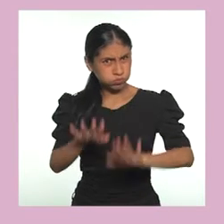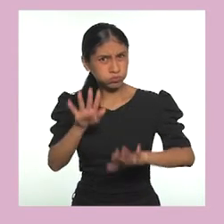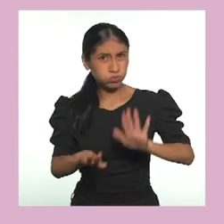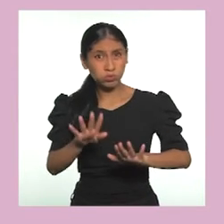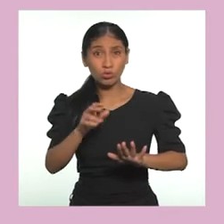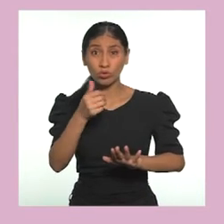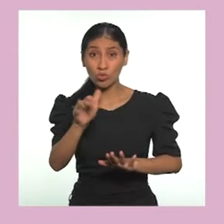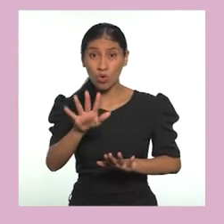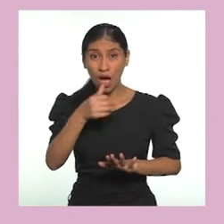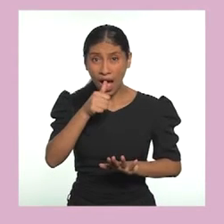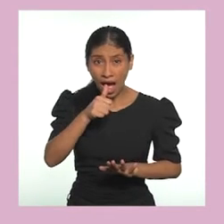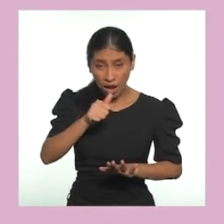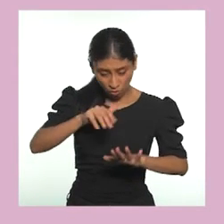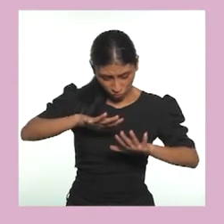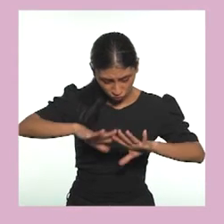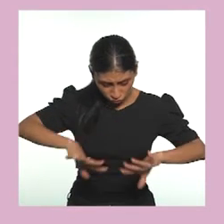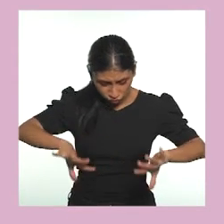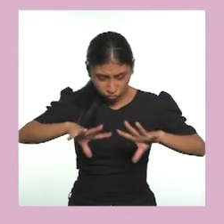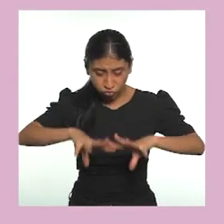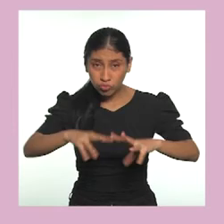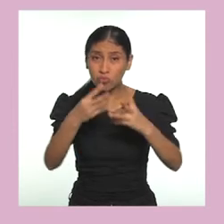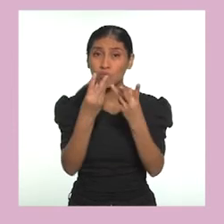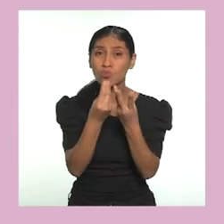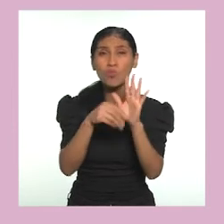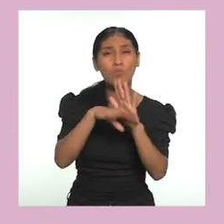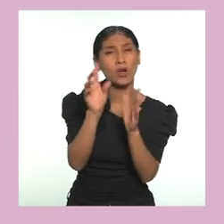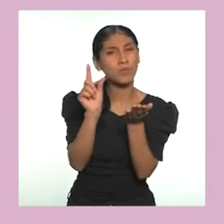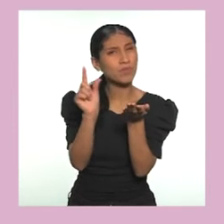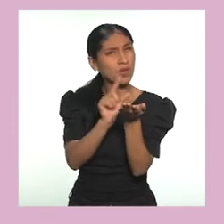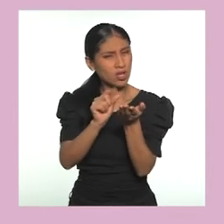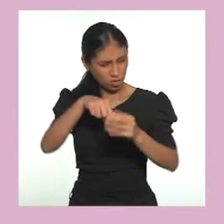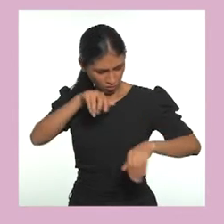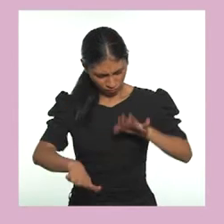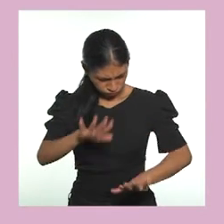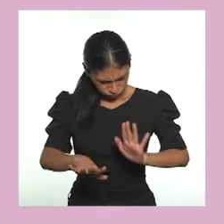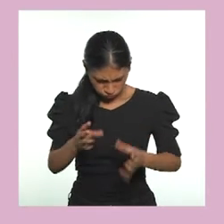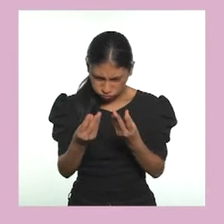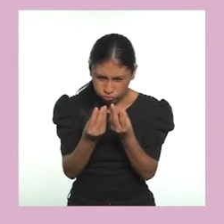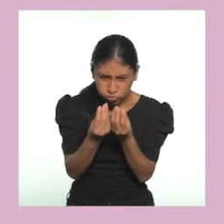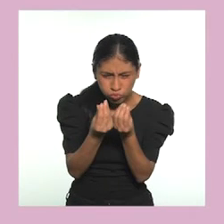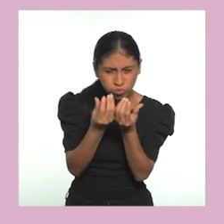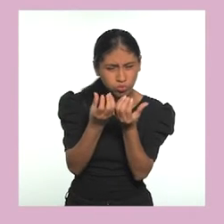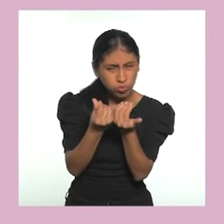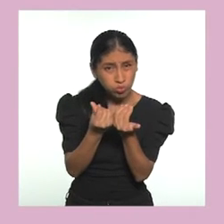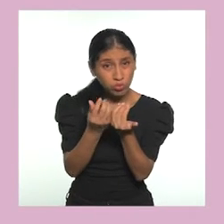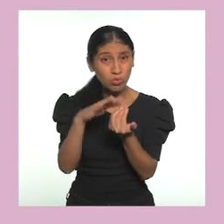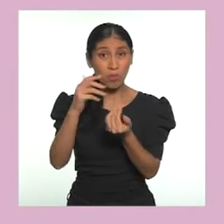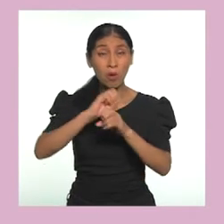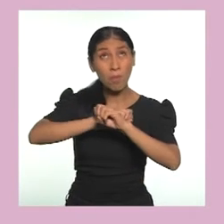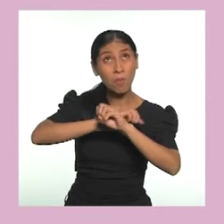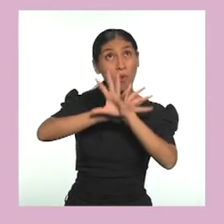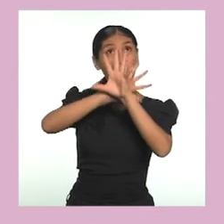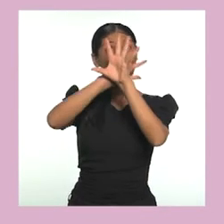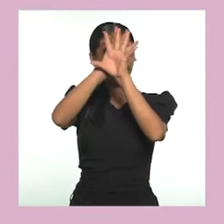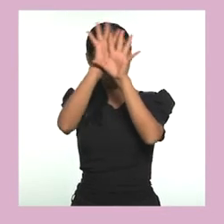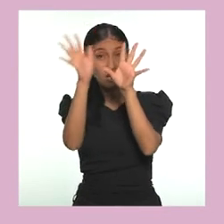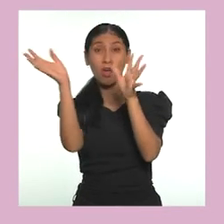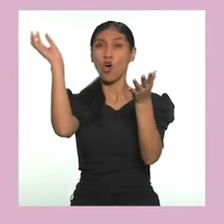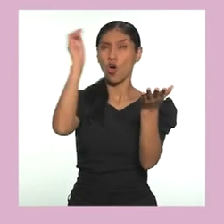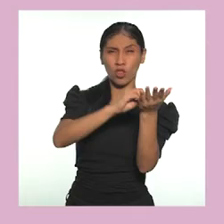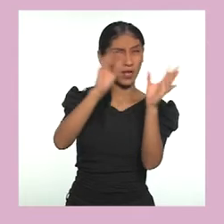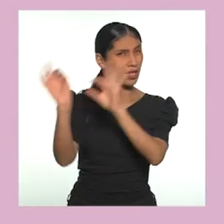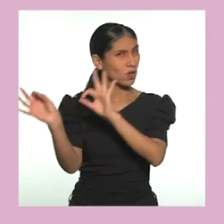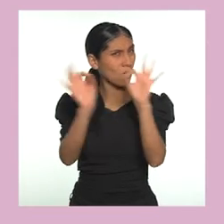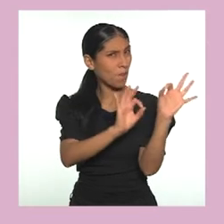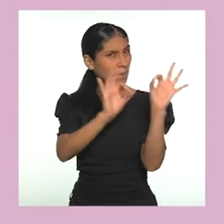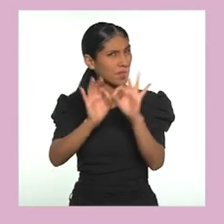van perdiendo agua y se hacen más chiquitas. Al día siguiente hacíamos lo mismo